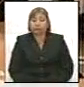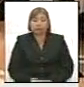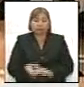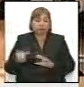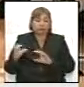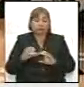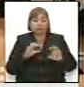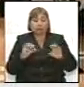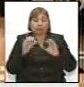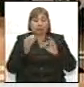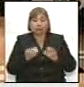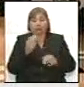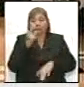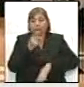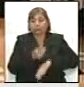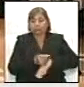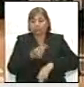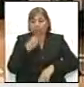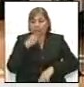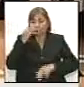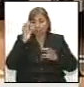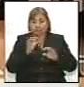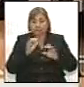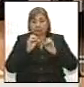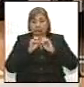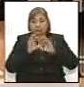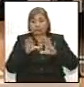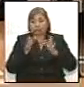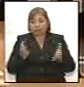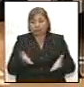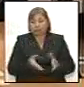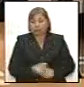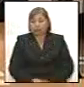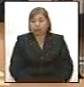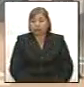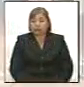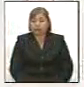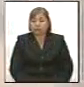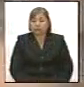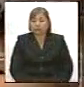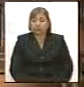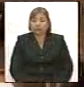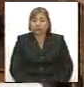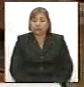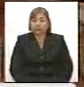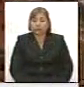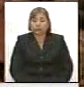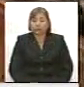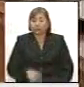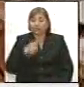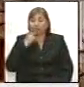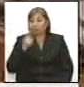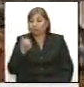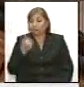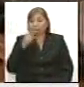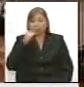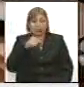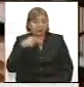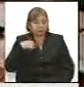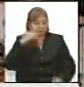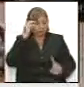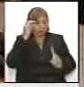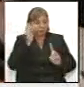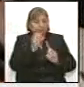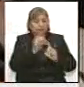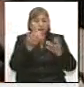decidir cada denuncia. Y eso tiene que quedar clarísimo en esta comisión. Aquí nosotros somos objetivos y lo